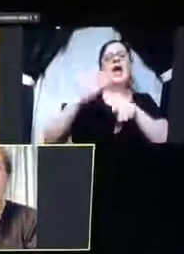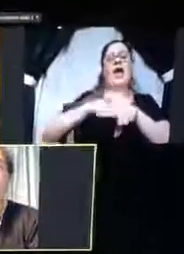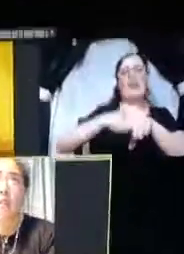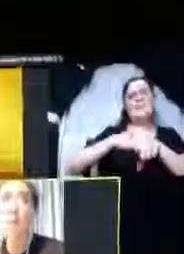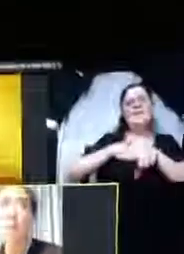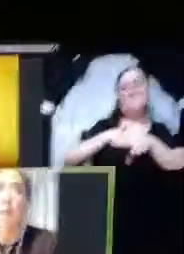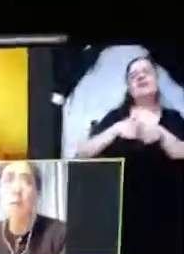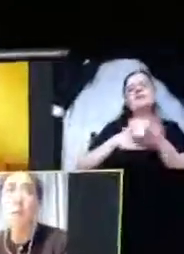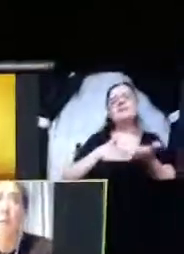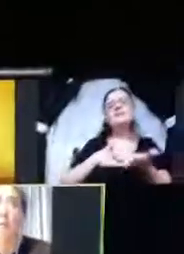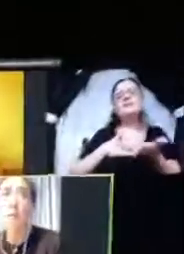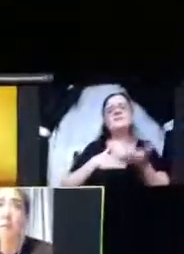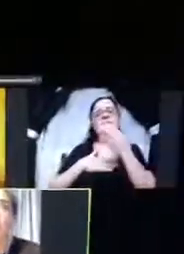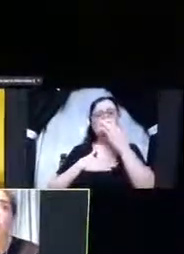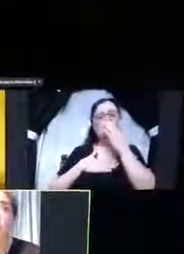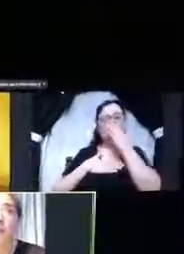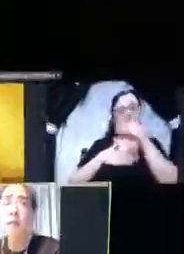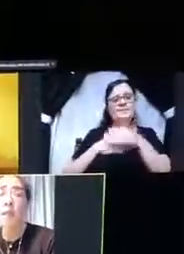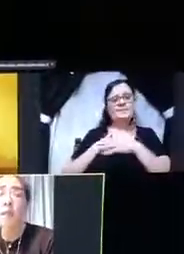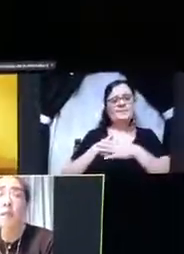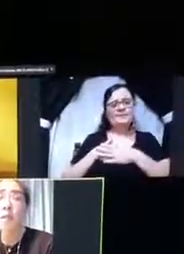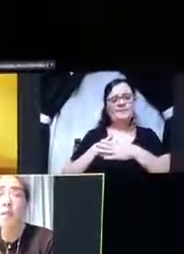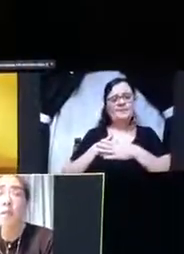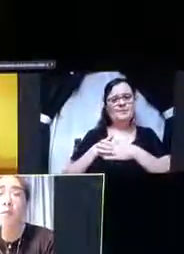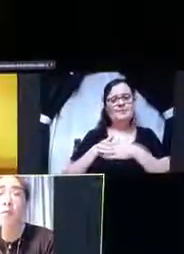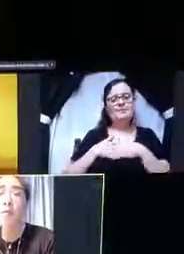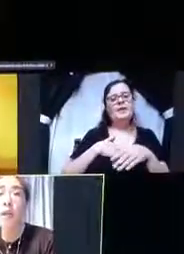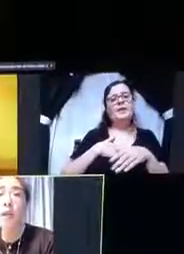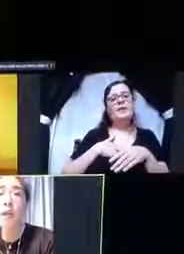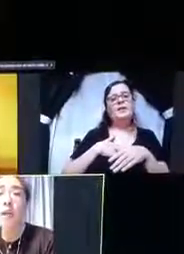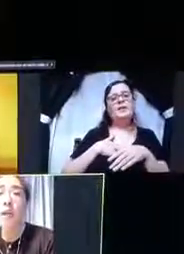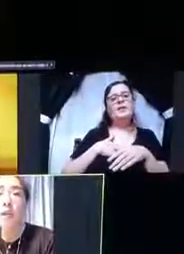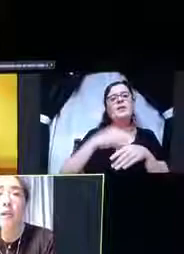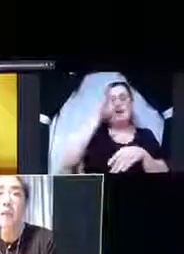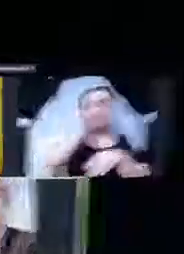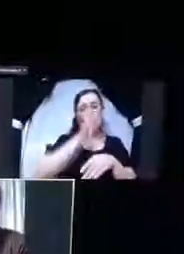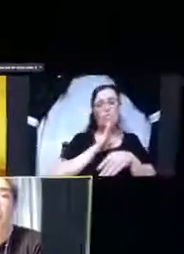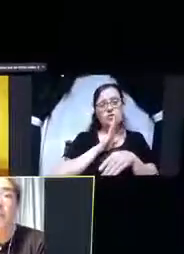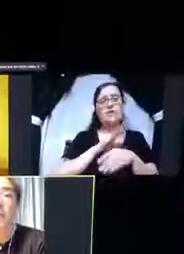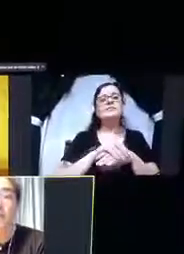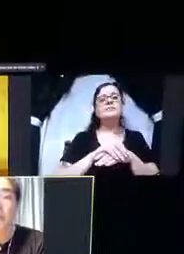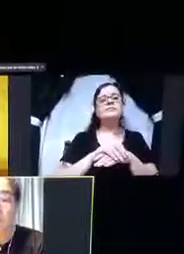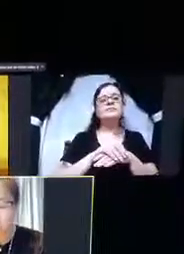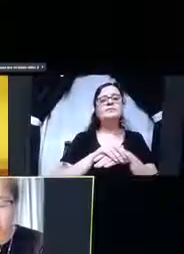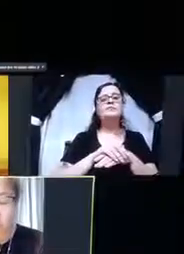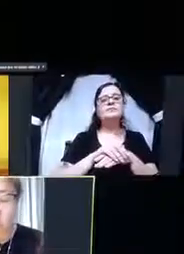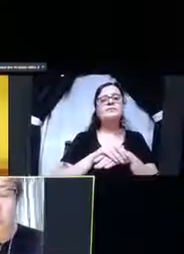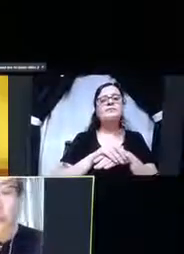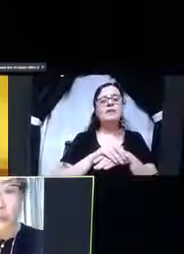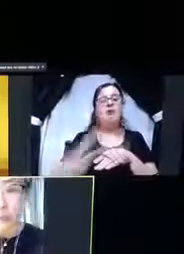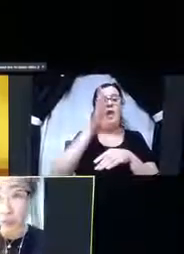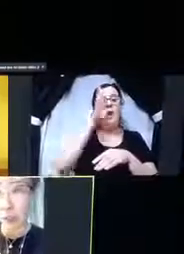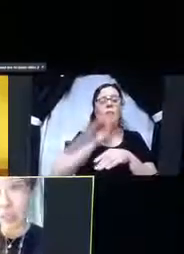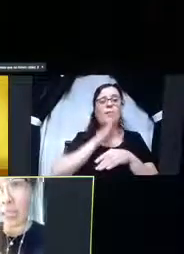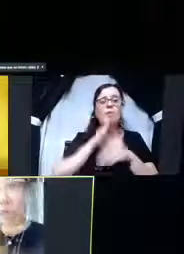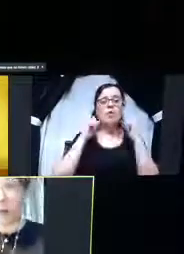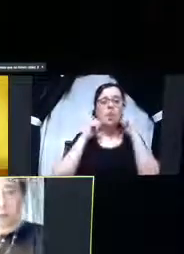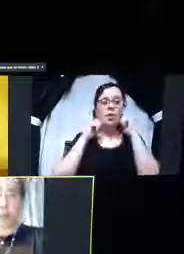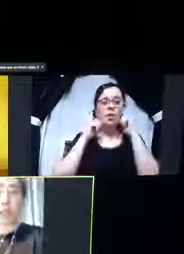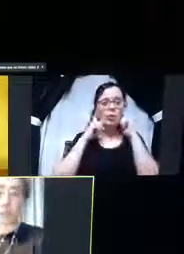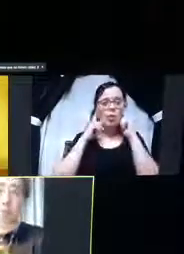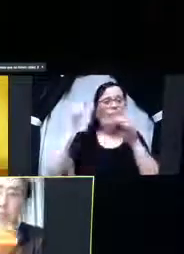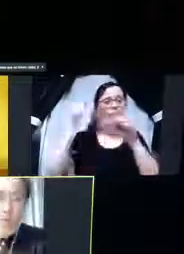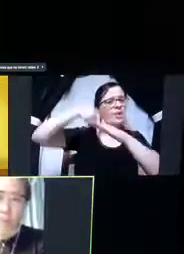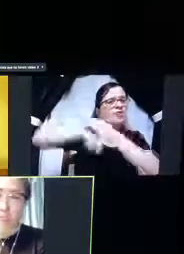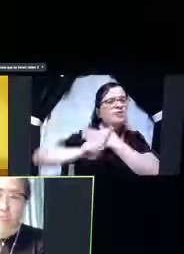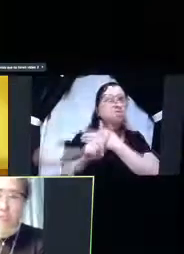bueno, justamente su diagnóstico es es una hipoacusia neurosensorial profunda, o sea, bilateral